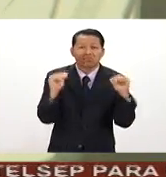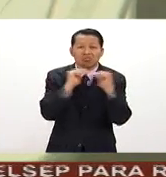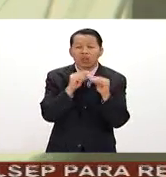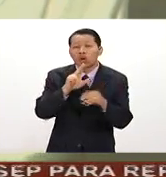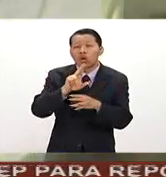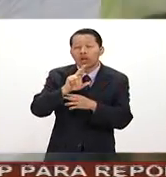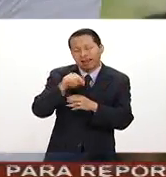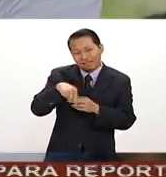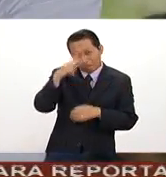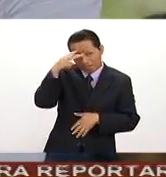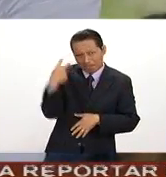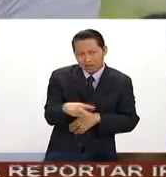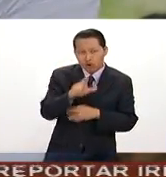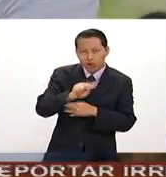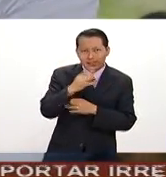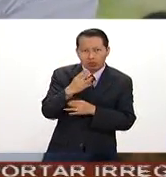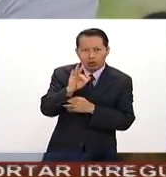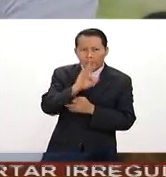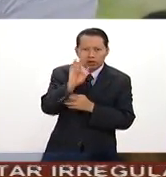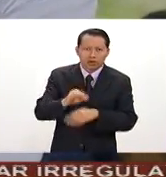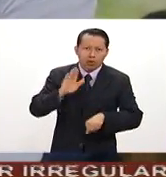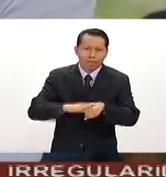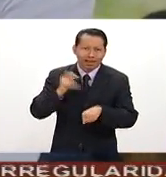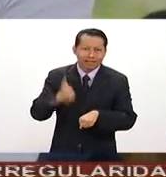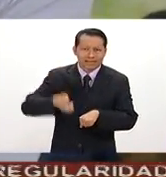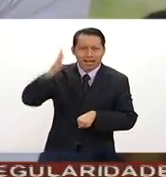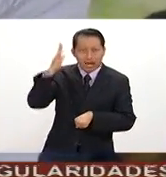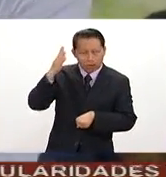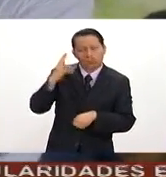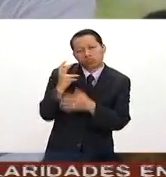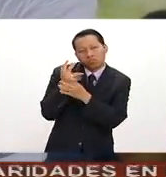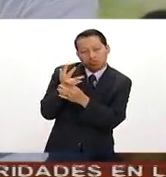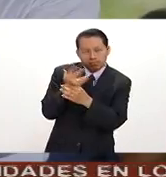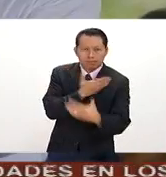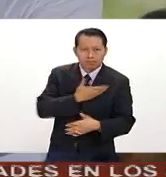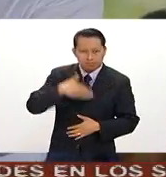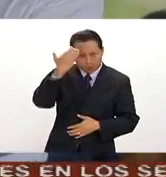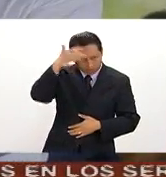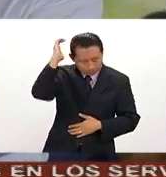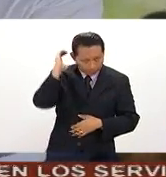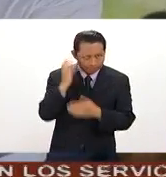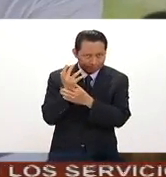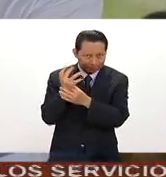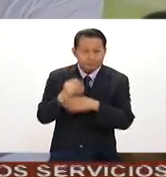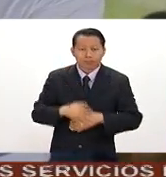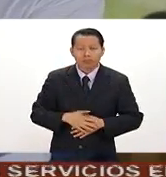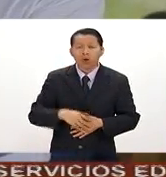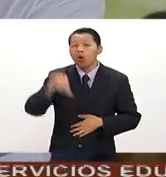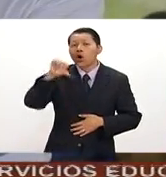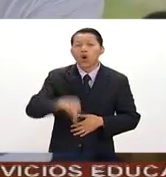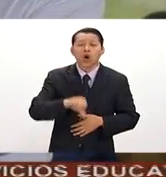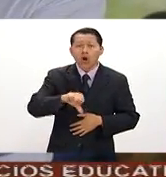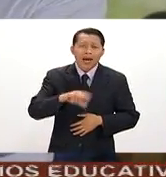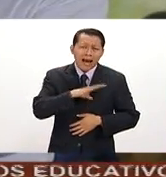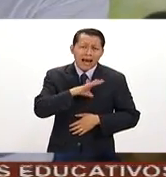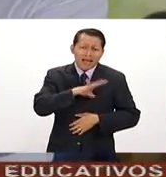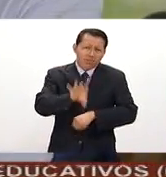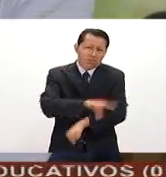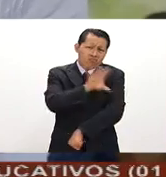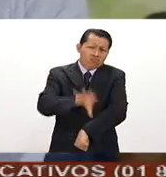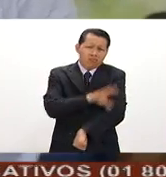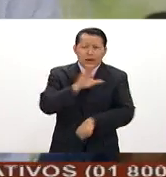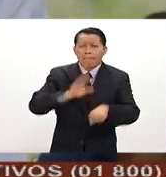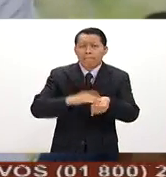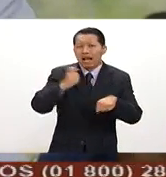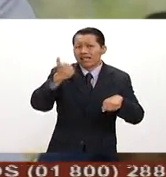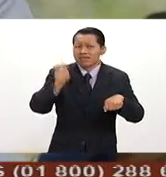nuestro país, afirmó el presidente Enrique Peña Nieto. Hoy prácticamente nuestra energía eléctrica incluso es más barata, no